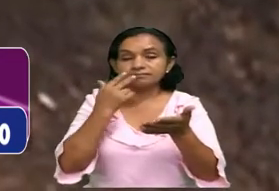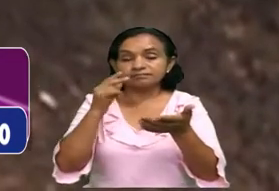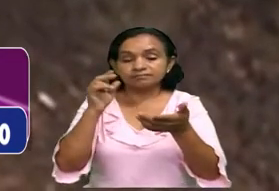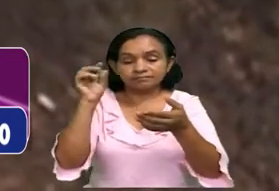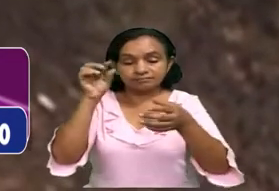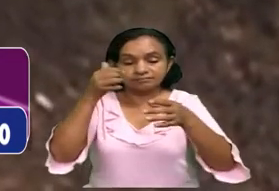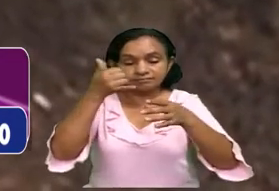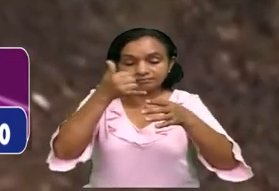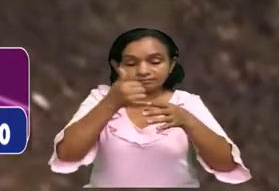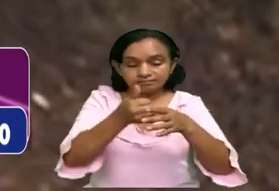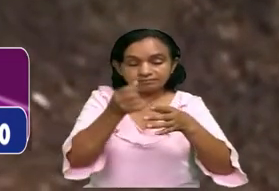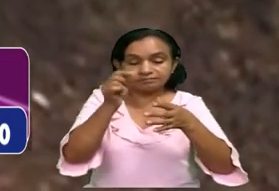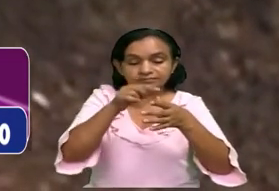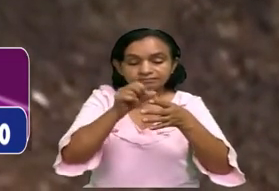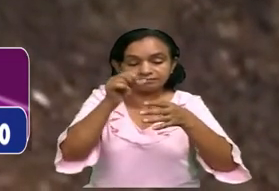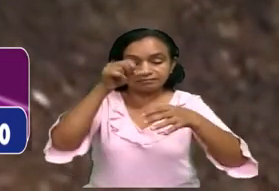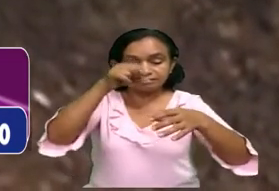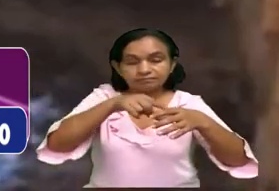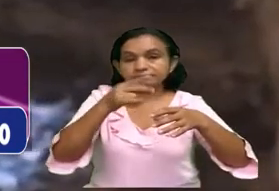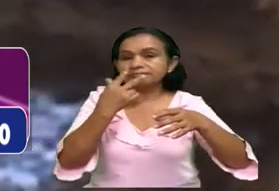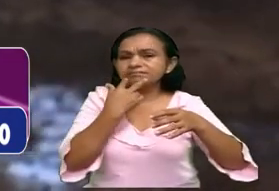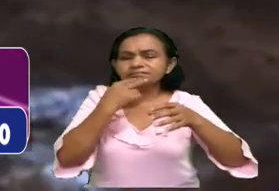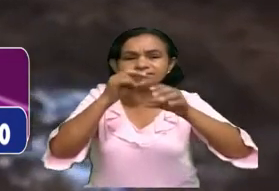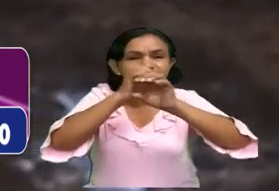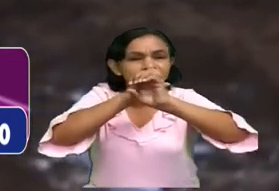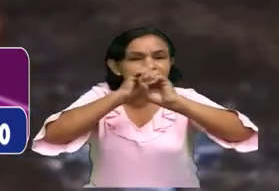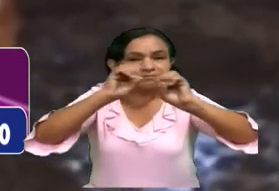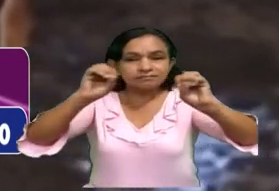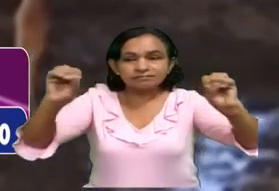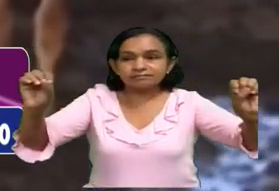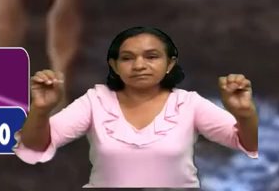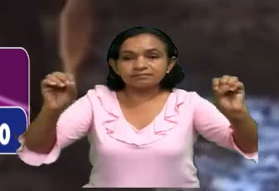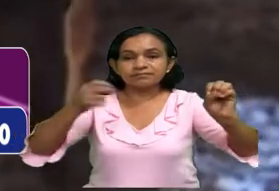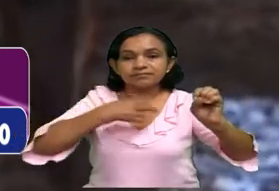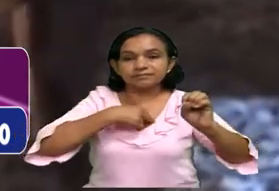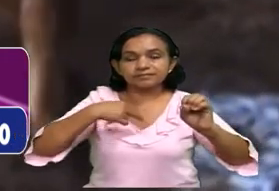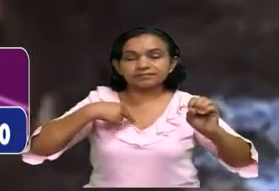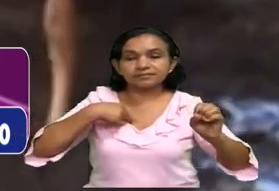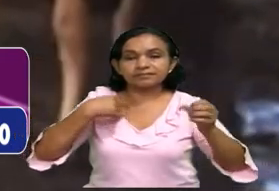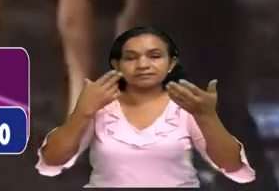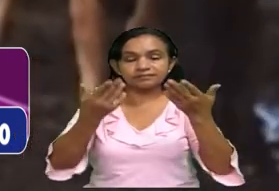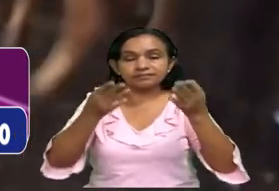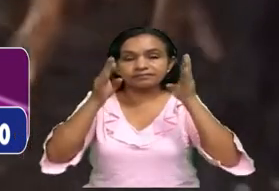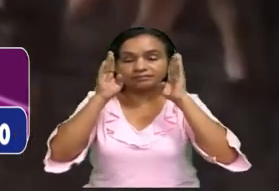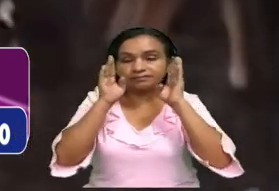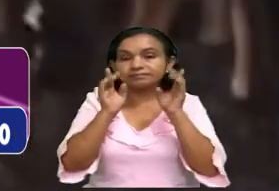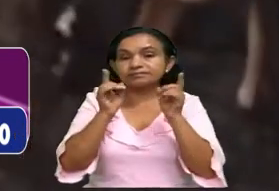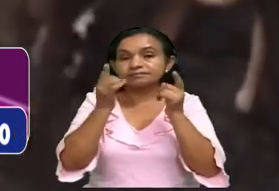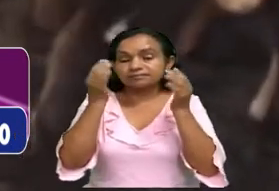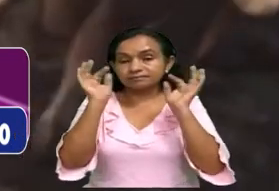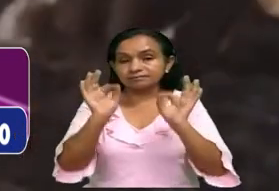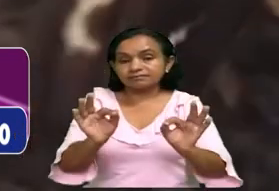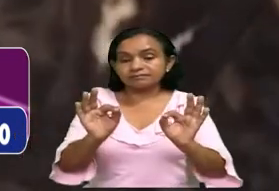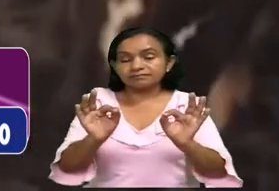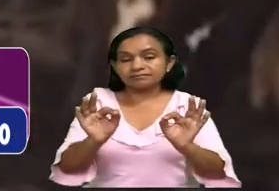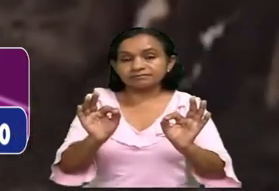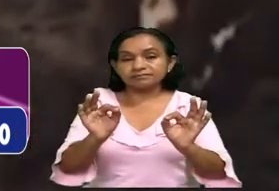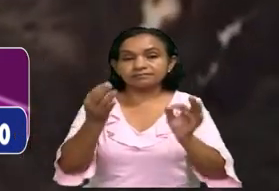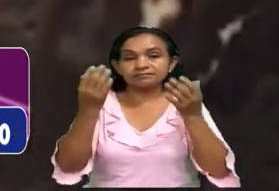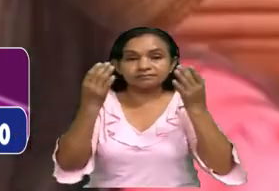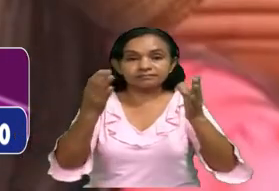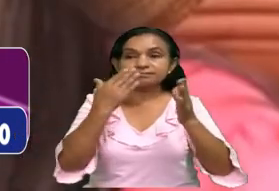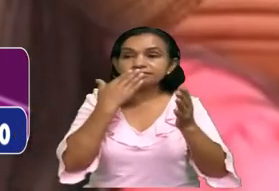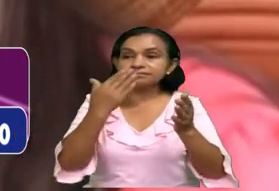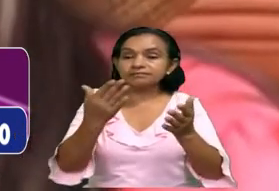otras sustancias raras. Entonces, lógicamente, que no la vuelvan loca. Eso lo hace atractivo. Así es. Entonces, esas potencialidades tenemos